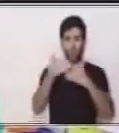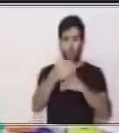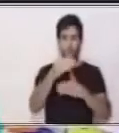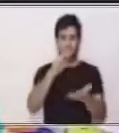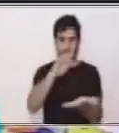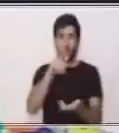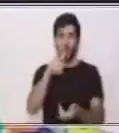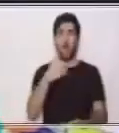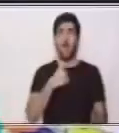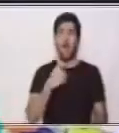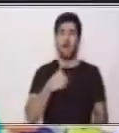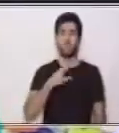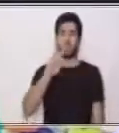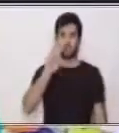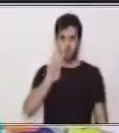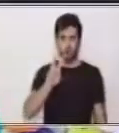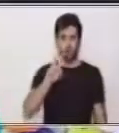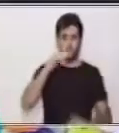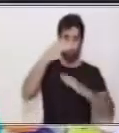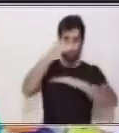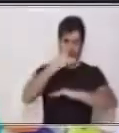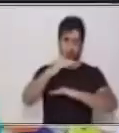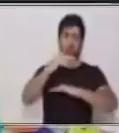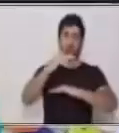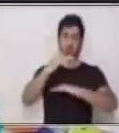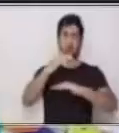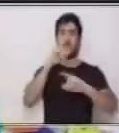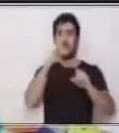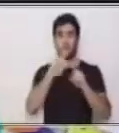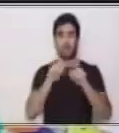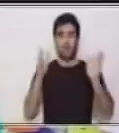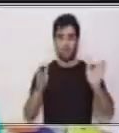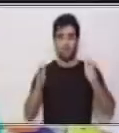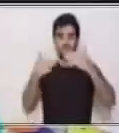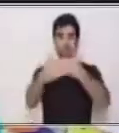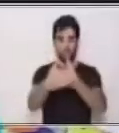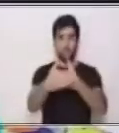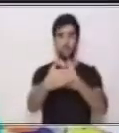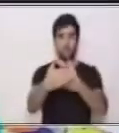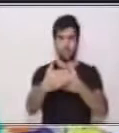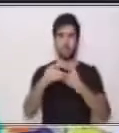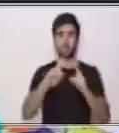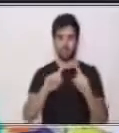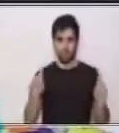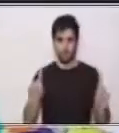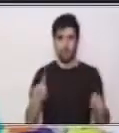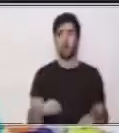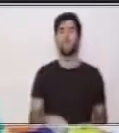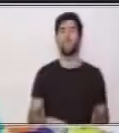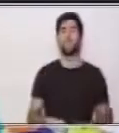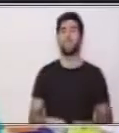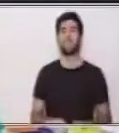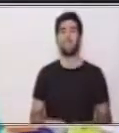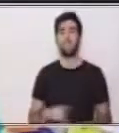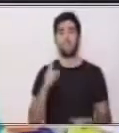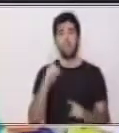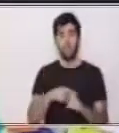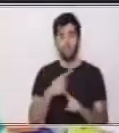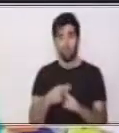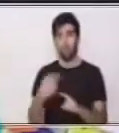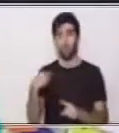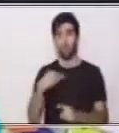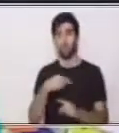te mostré cómo tenía dos bases, pero aparte de eso tenía caras laterales. Muy bien, cuando hablamos de esta